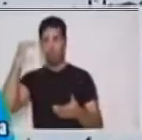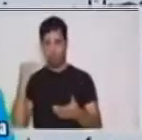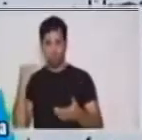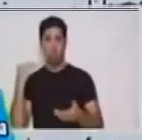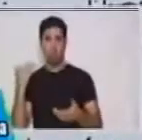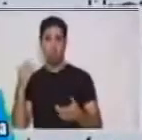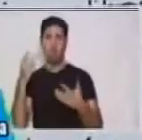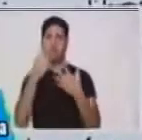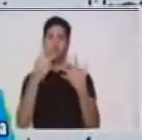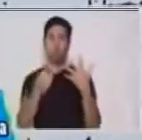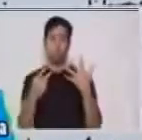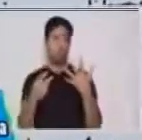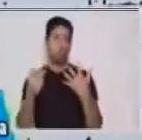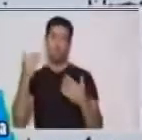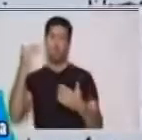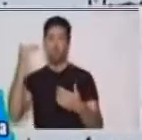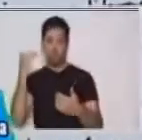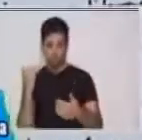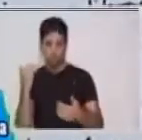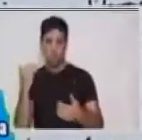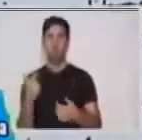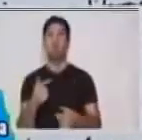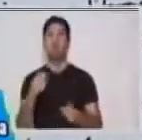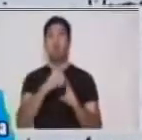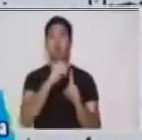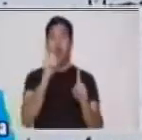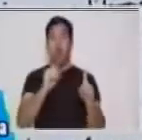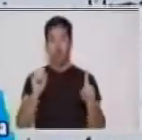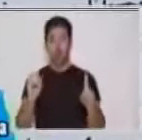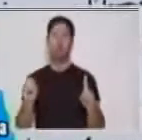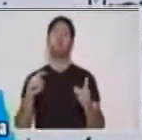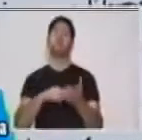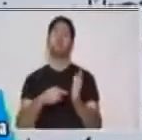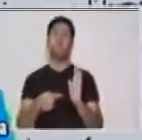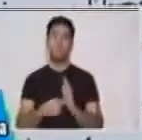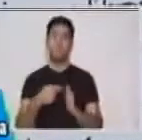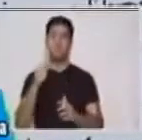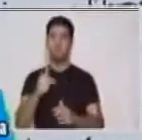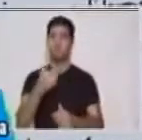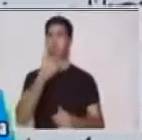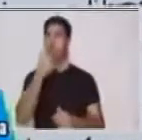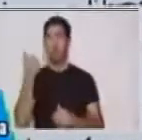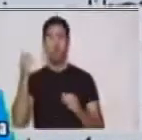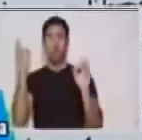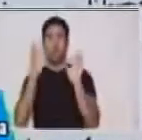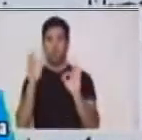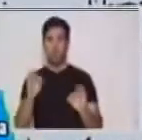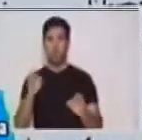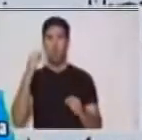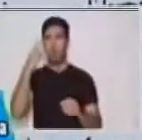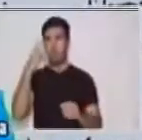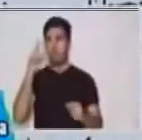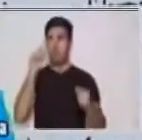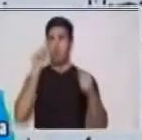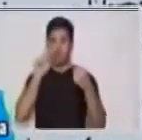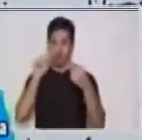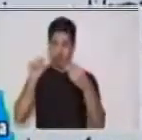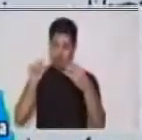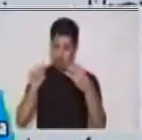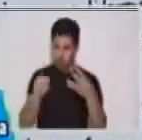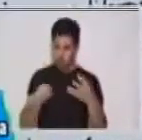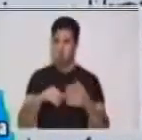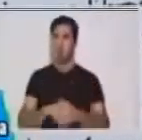un vocabulario pobre. La ortografía es el mercurio que sirve para señalar la fiebre.